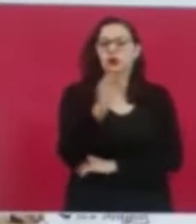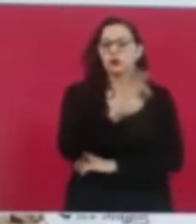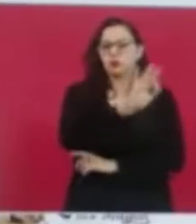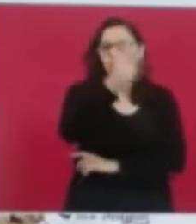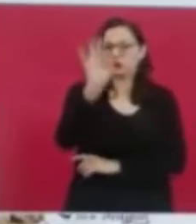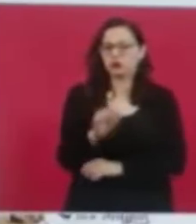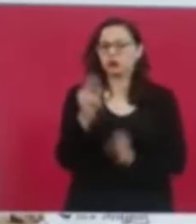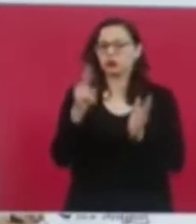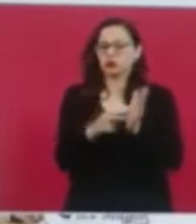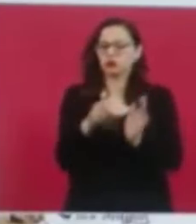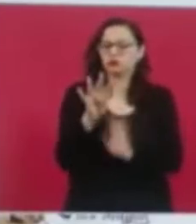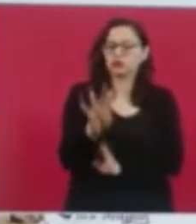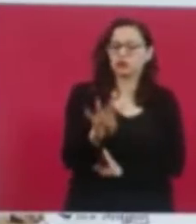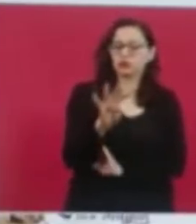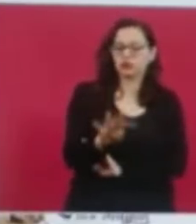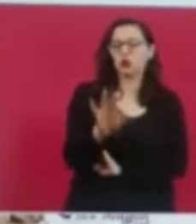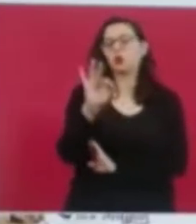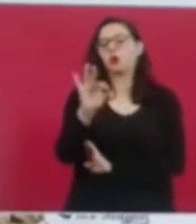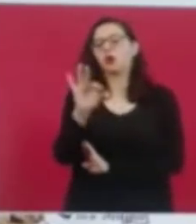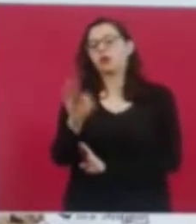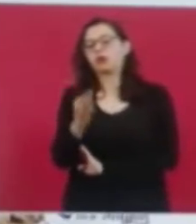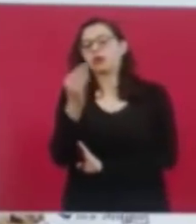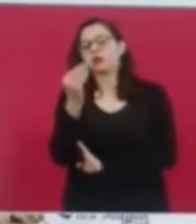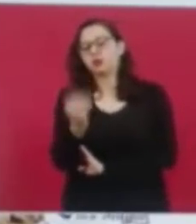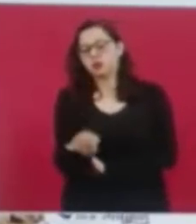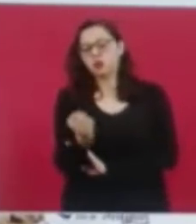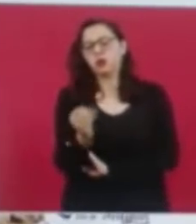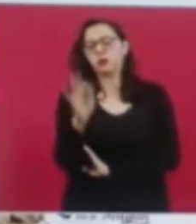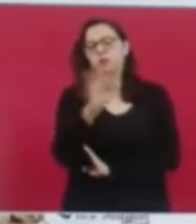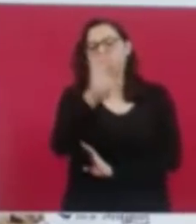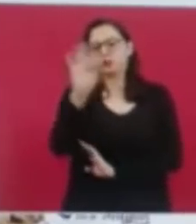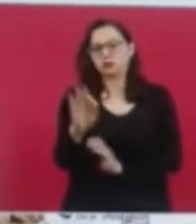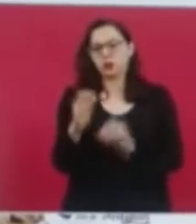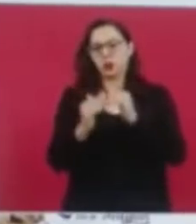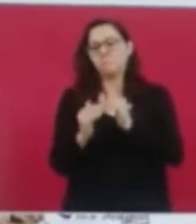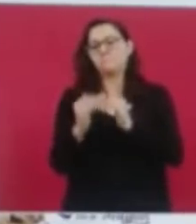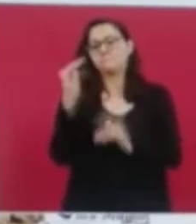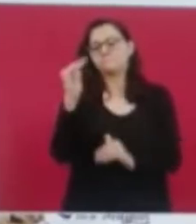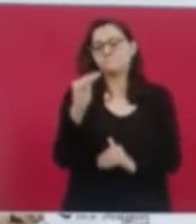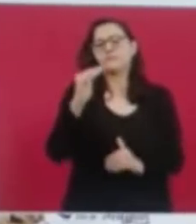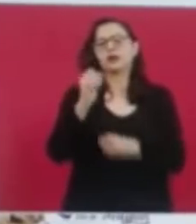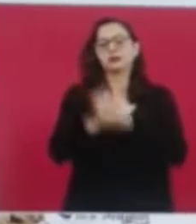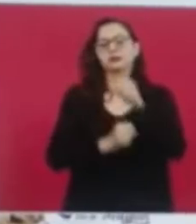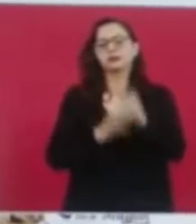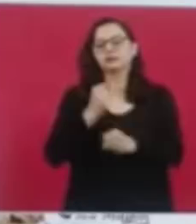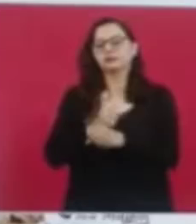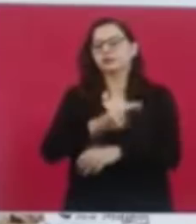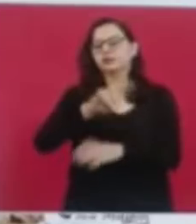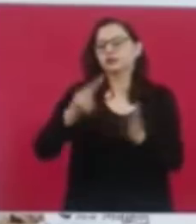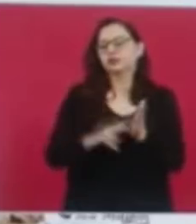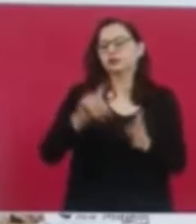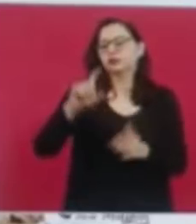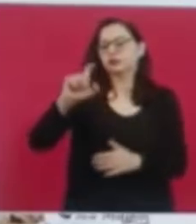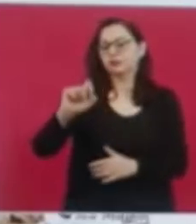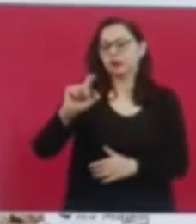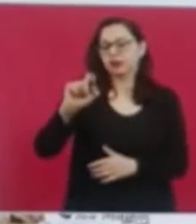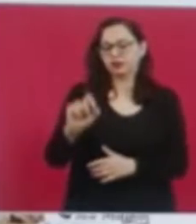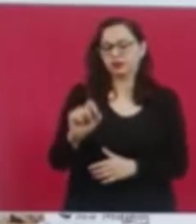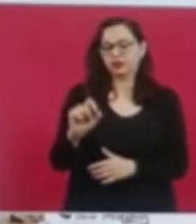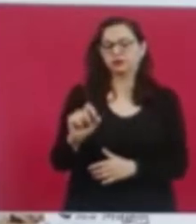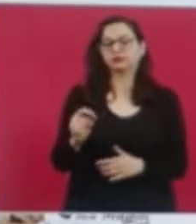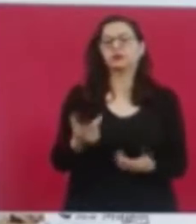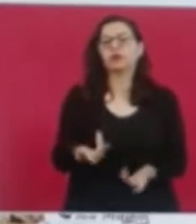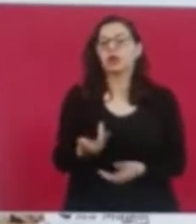instituciones y también es una cuestión de redes de comunicación de periodismo alternativo de trabajo de investigación